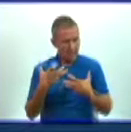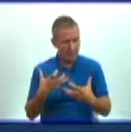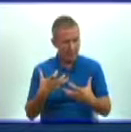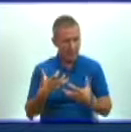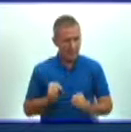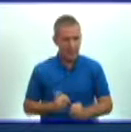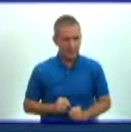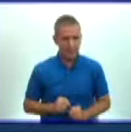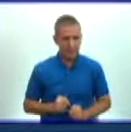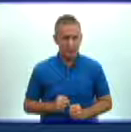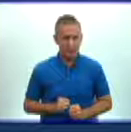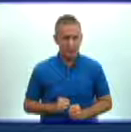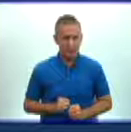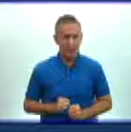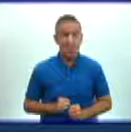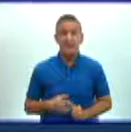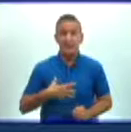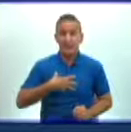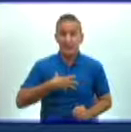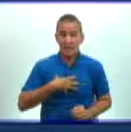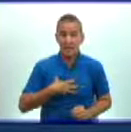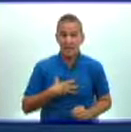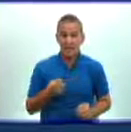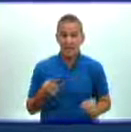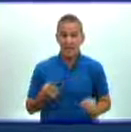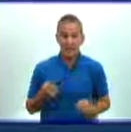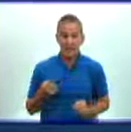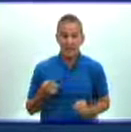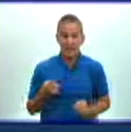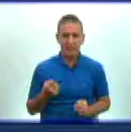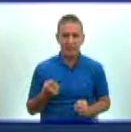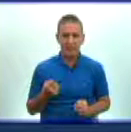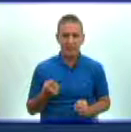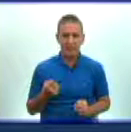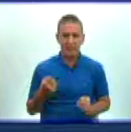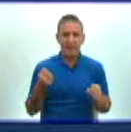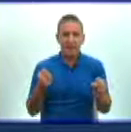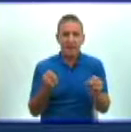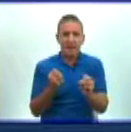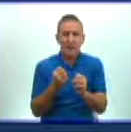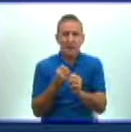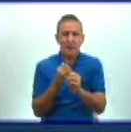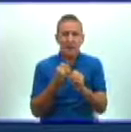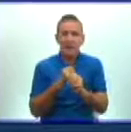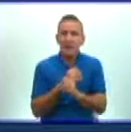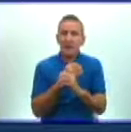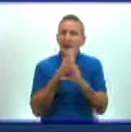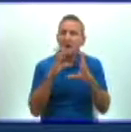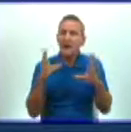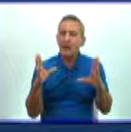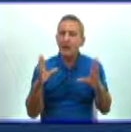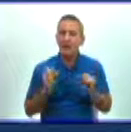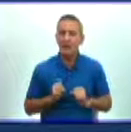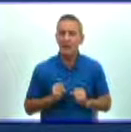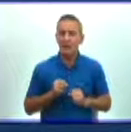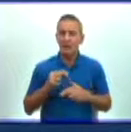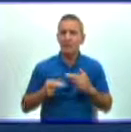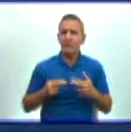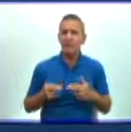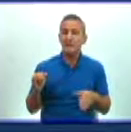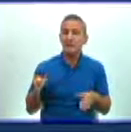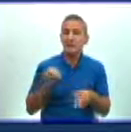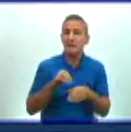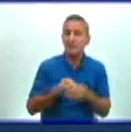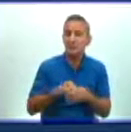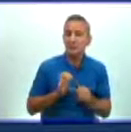importante que tengan claridad. Aquí realicé la introducción.